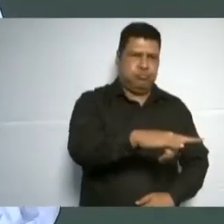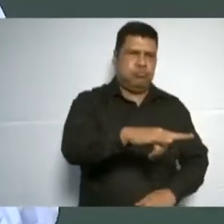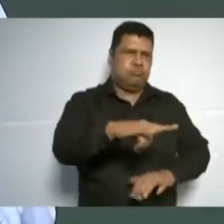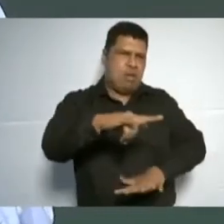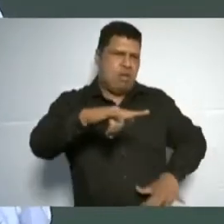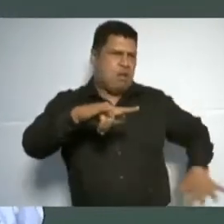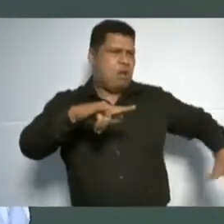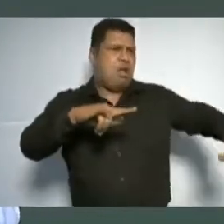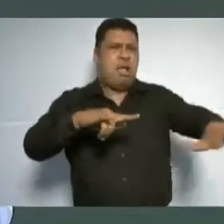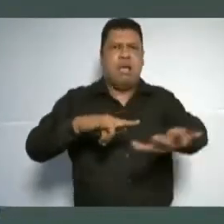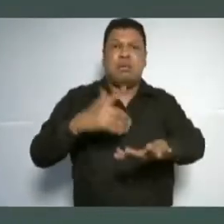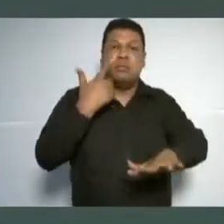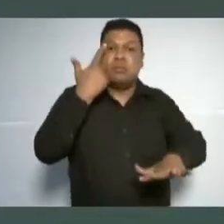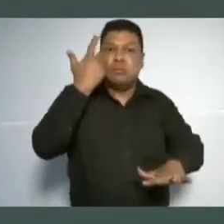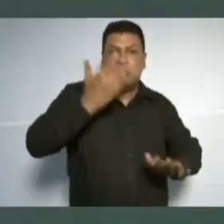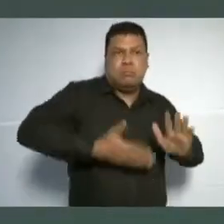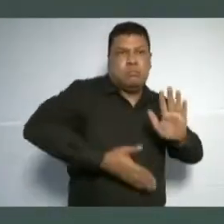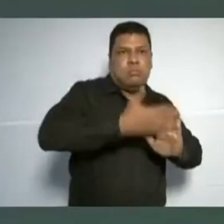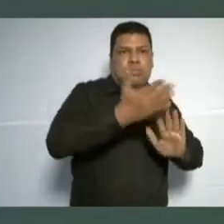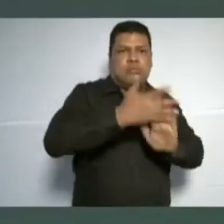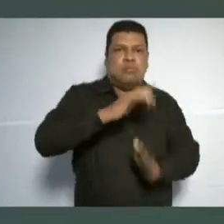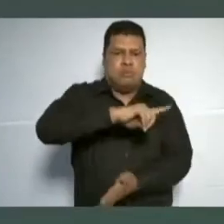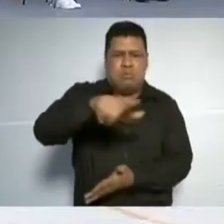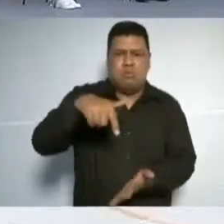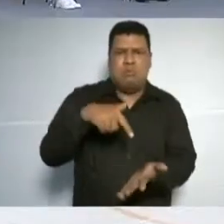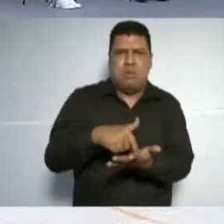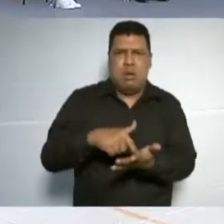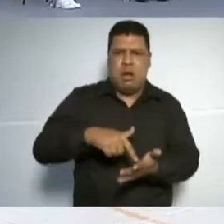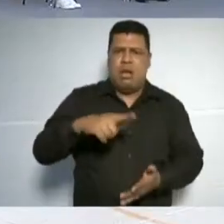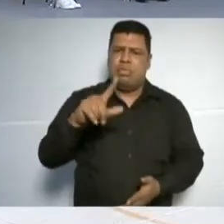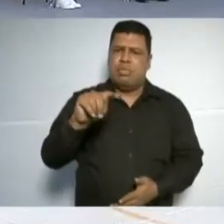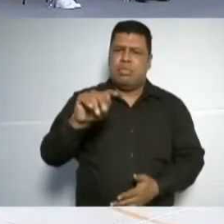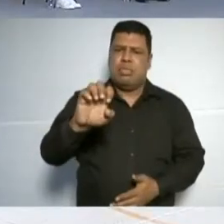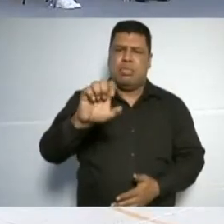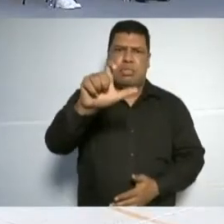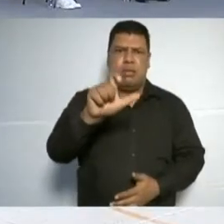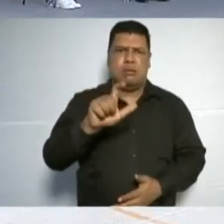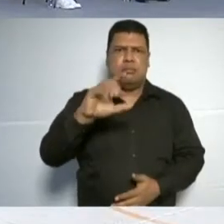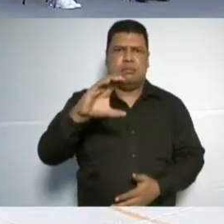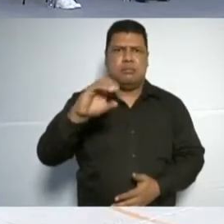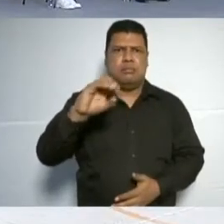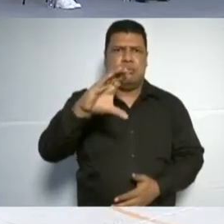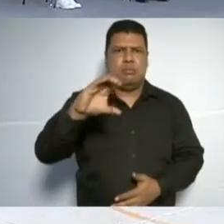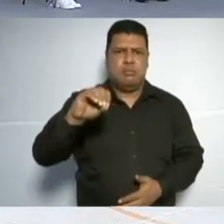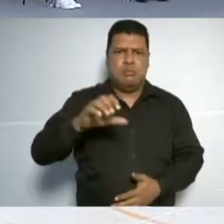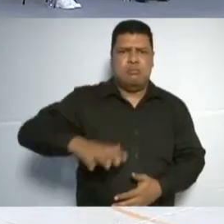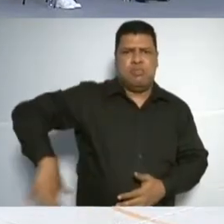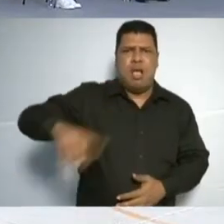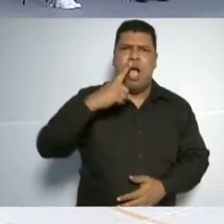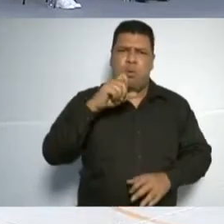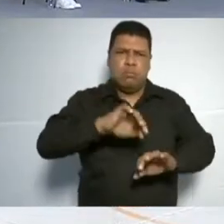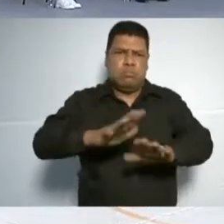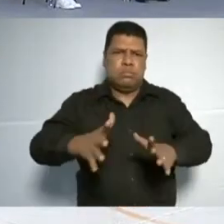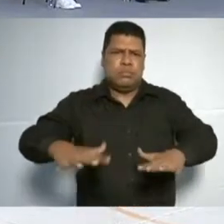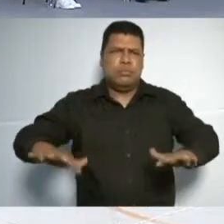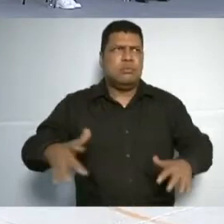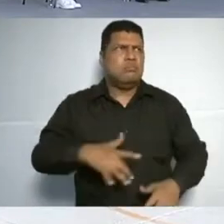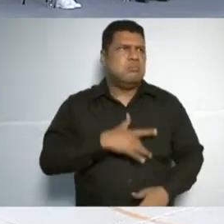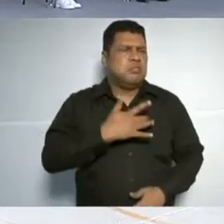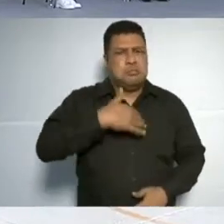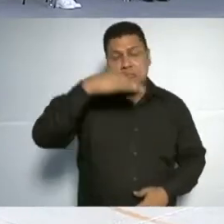que querían construir en el lago de Texcoco, tenían estimado